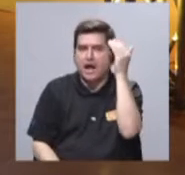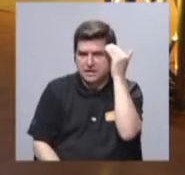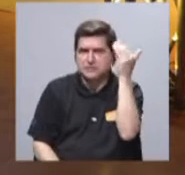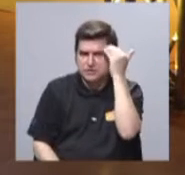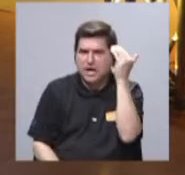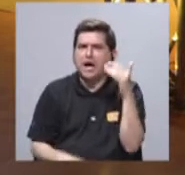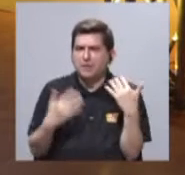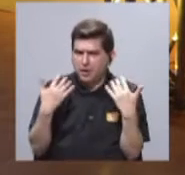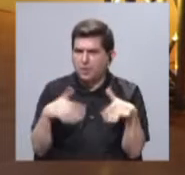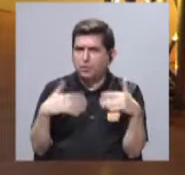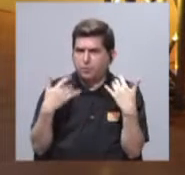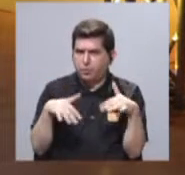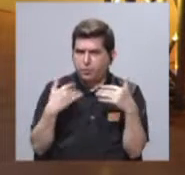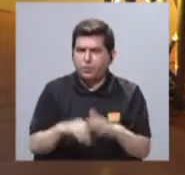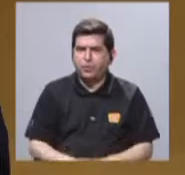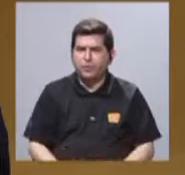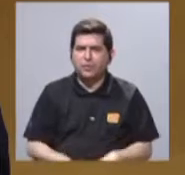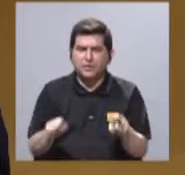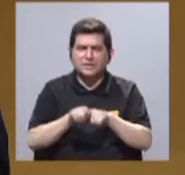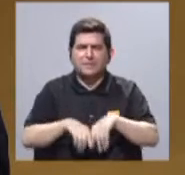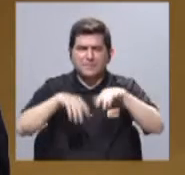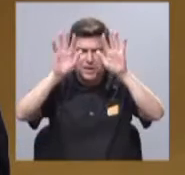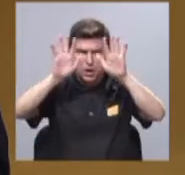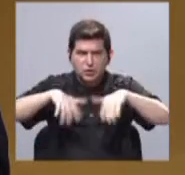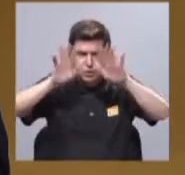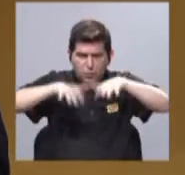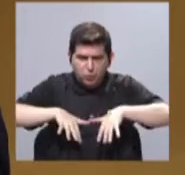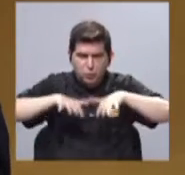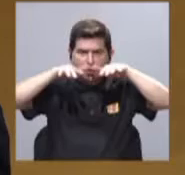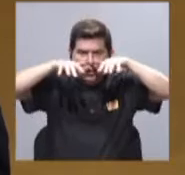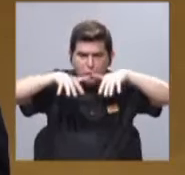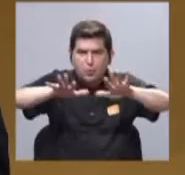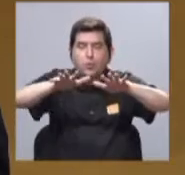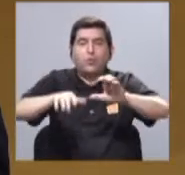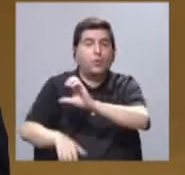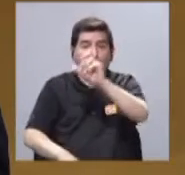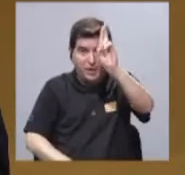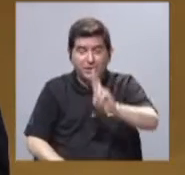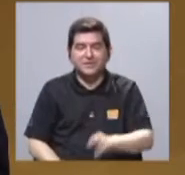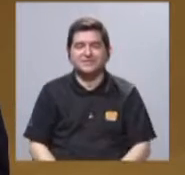de inundaciones en costa rica